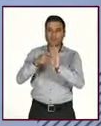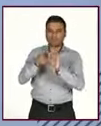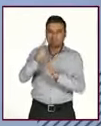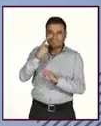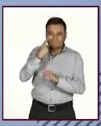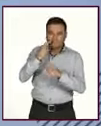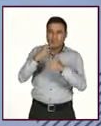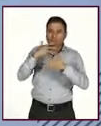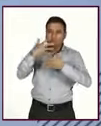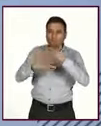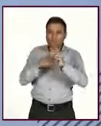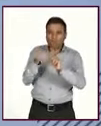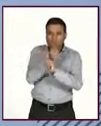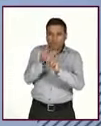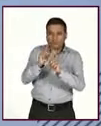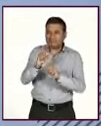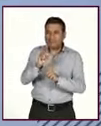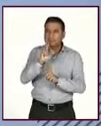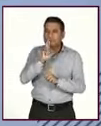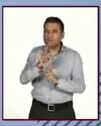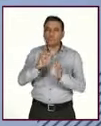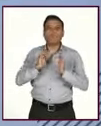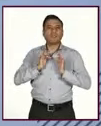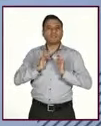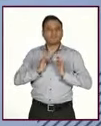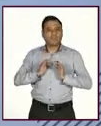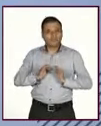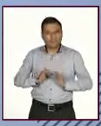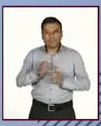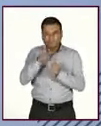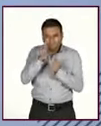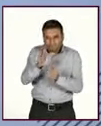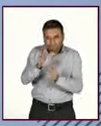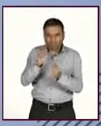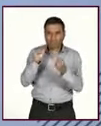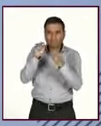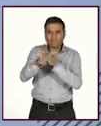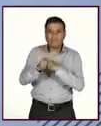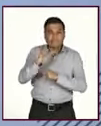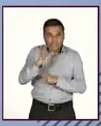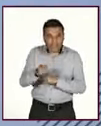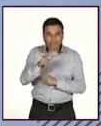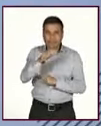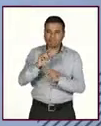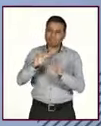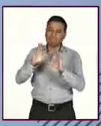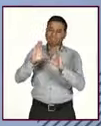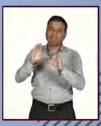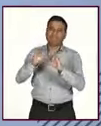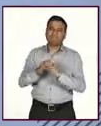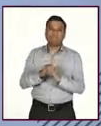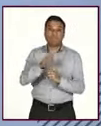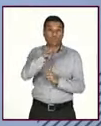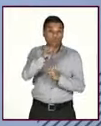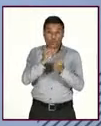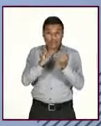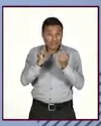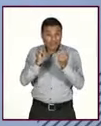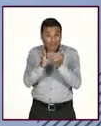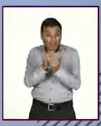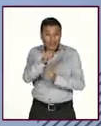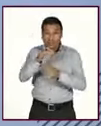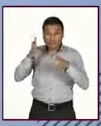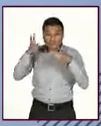es el confort, qué es la escucha, qué es la empatía, porque si respondemos con más violencia no vamos a terminar con